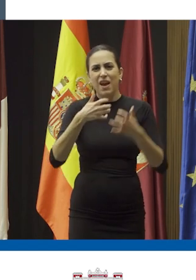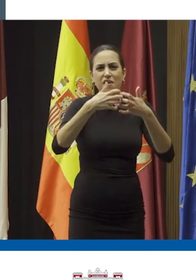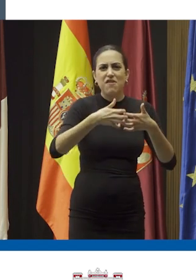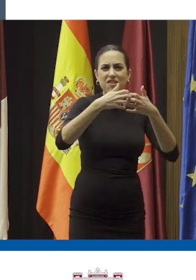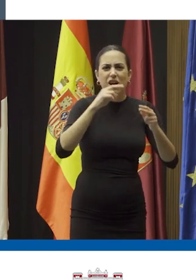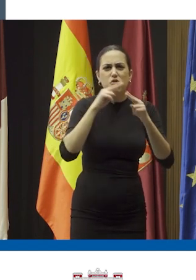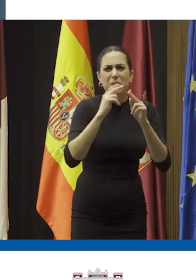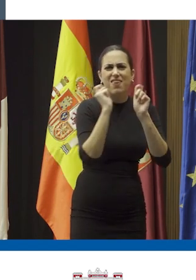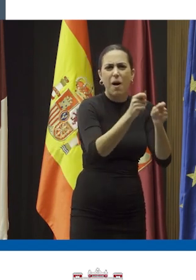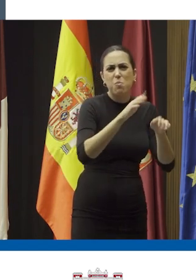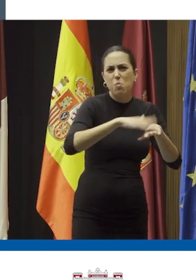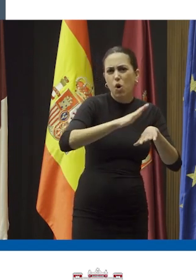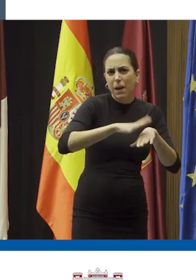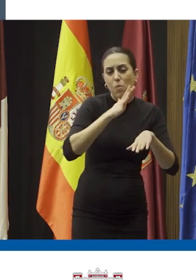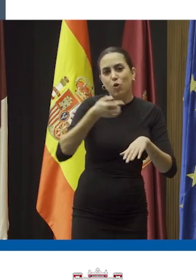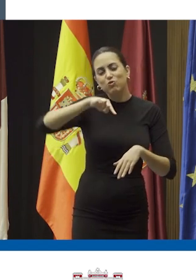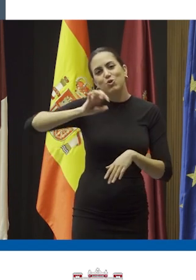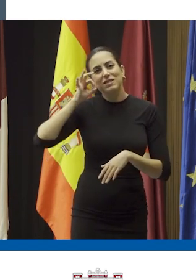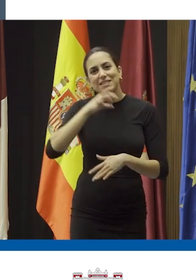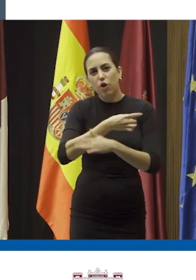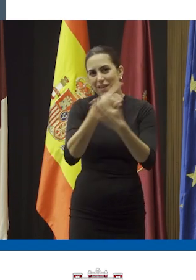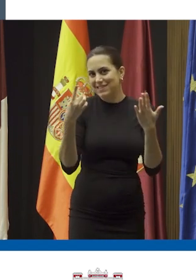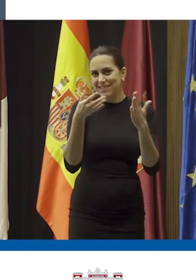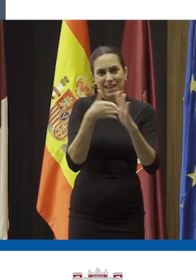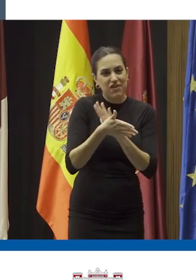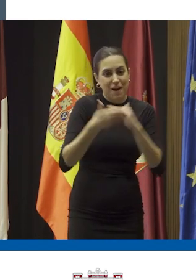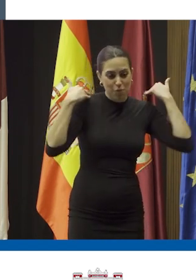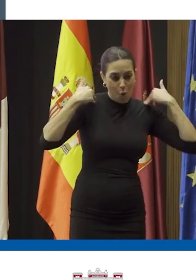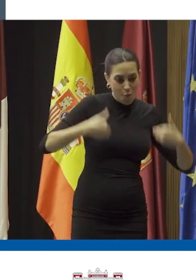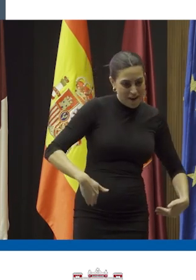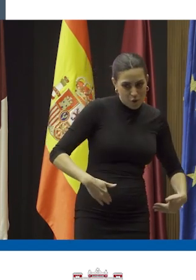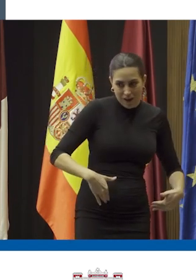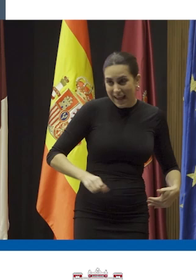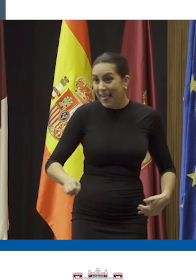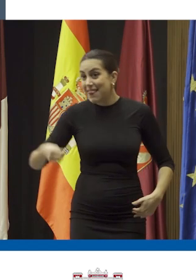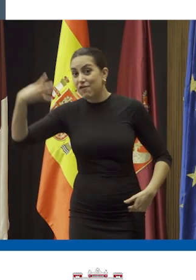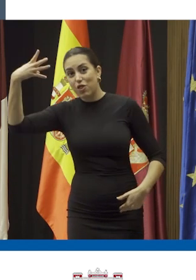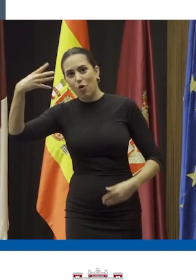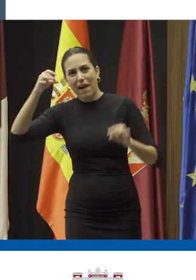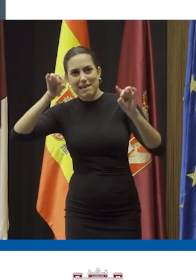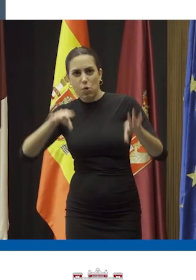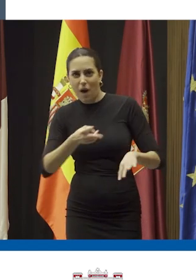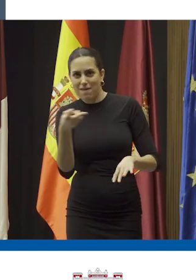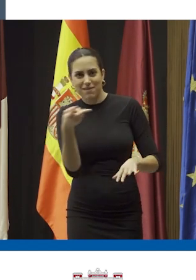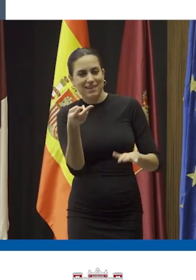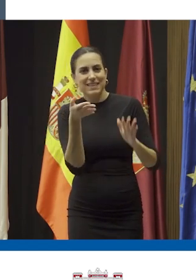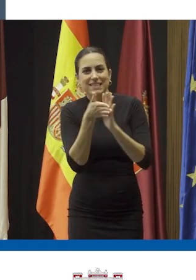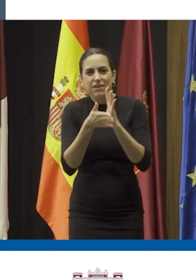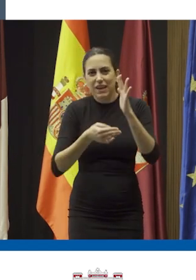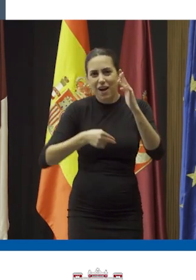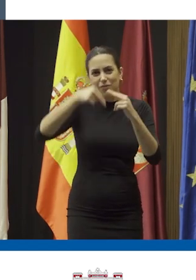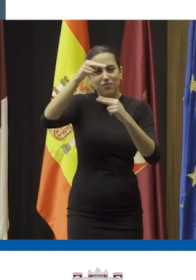XVI, y la construcción del cuerpo humano como un ejercicio exactamente igual es una construcción de fábrica casi